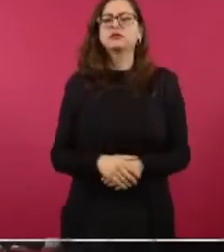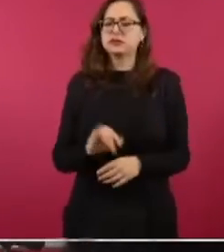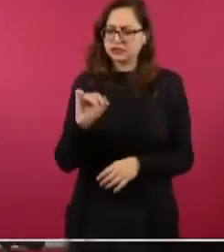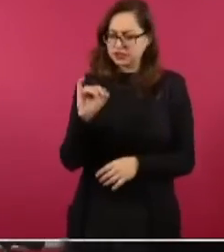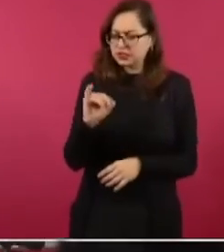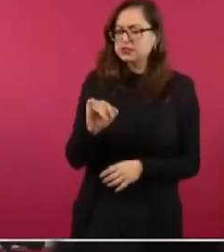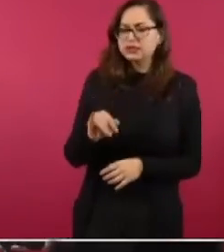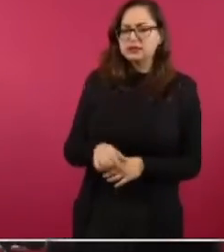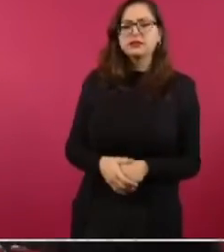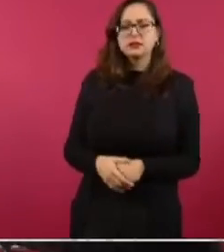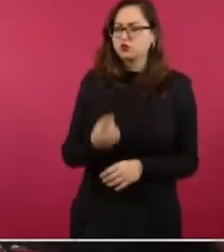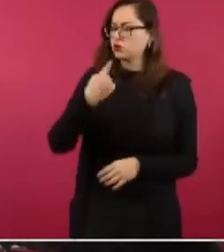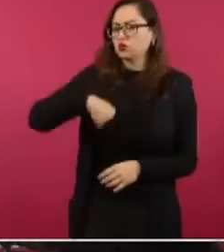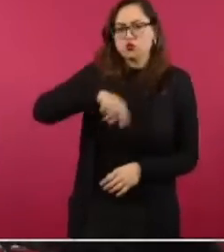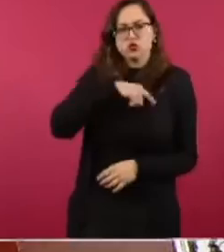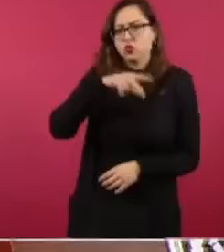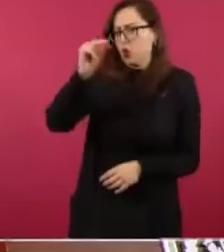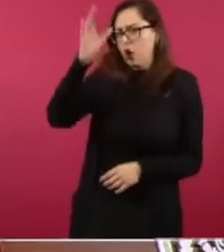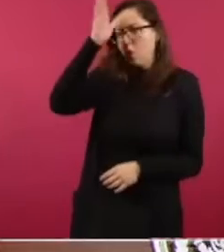Sí.